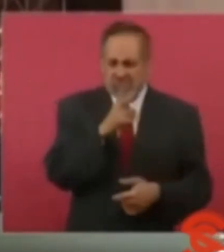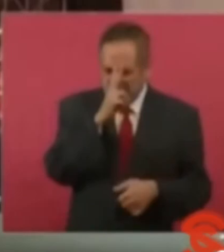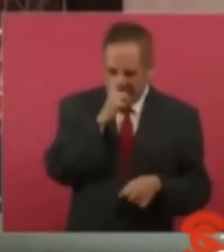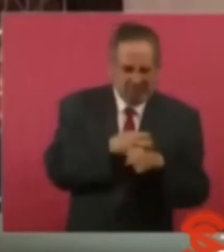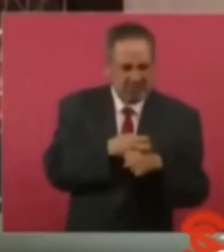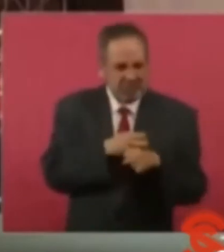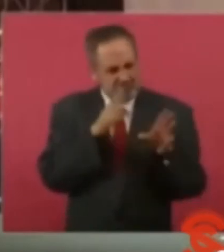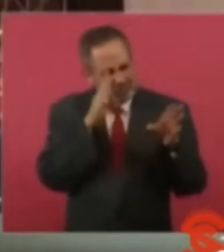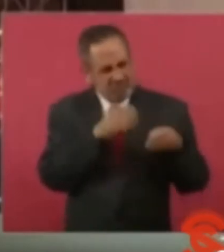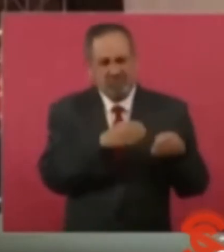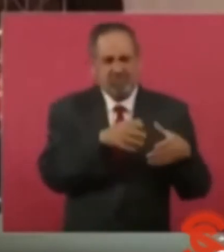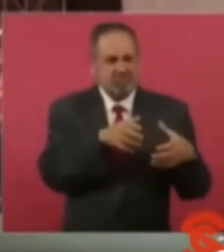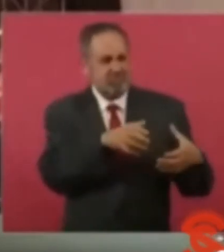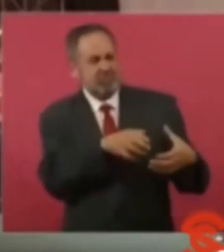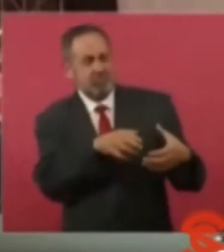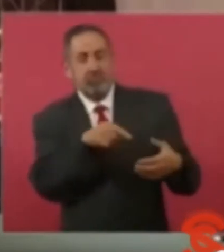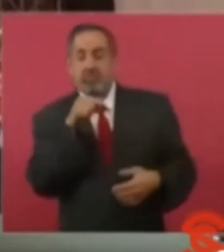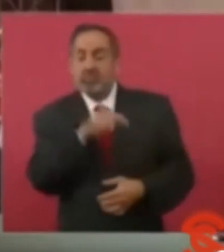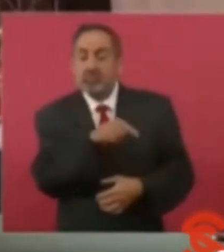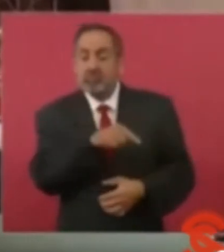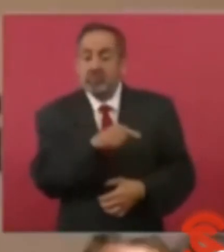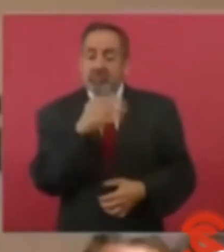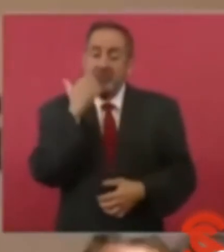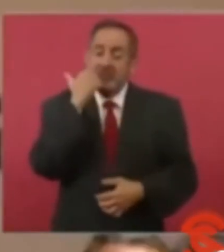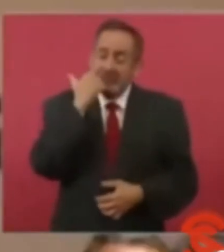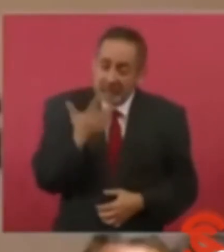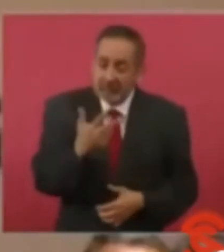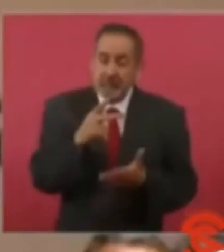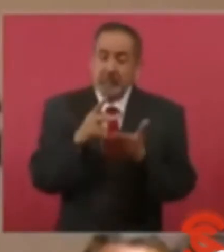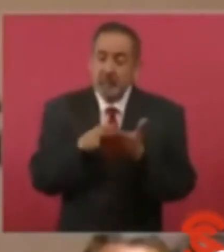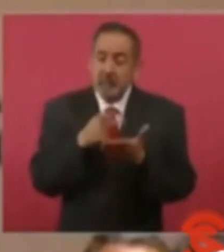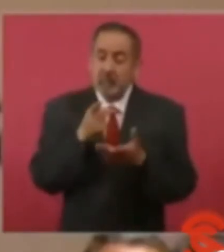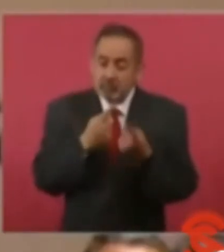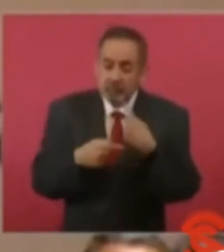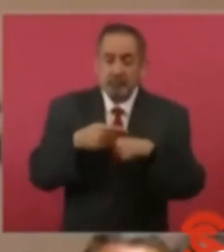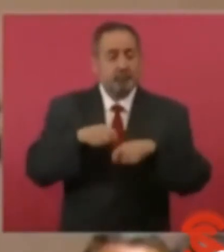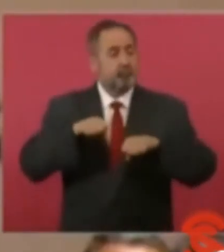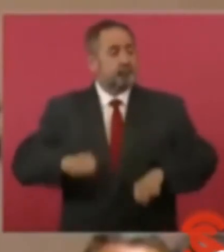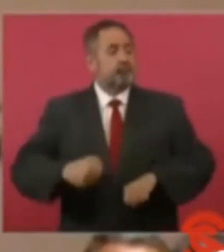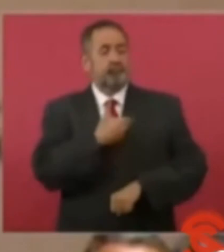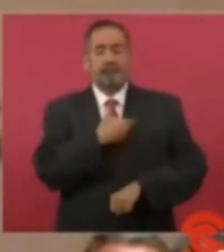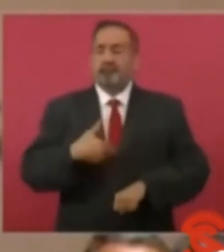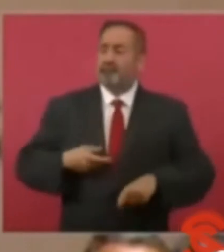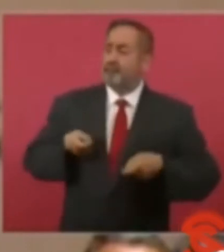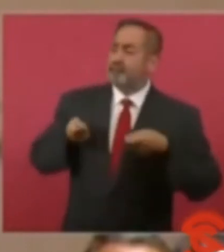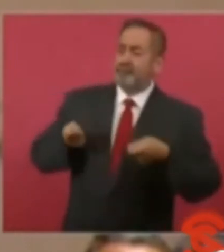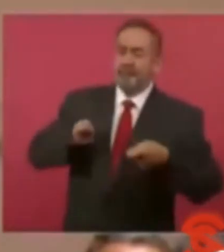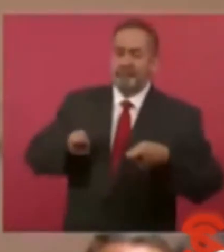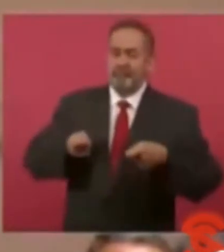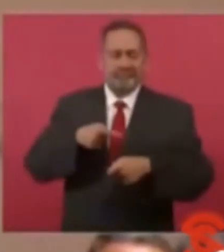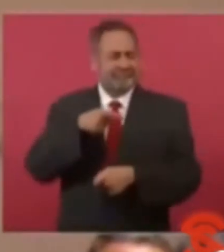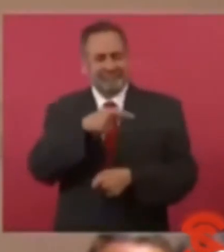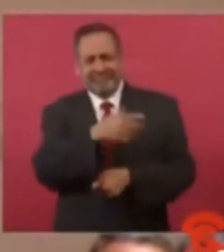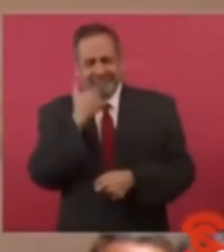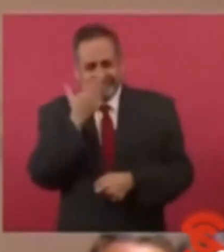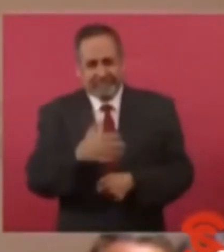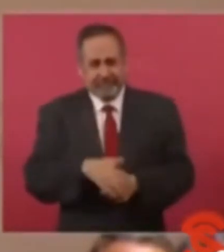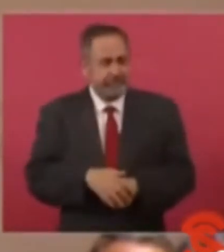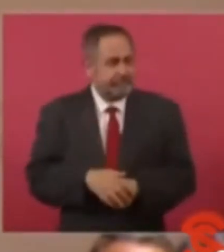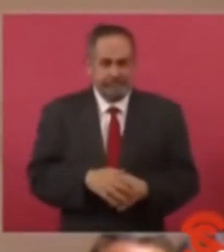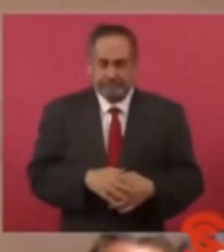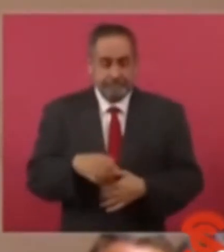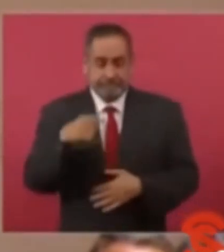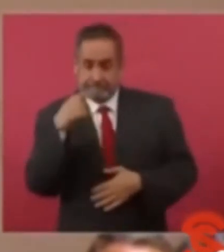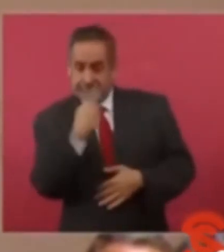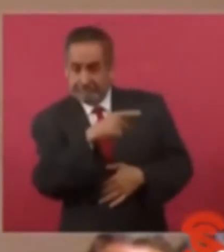obcecada en regresar por sus fueros. Sus